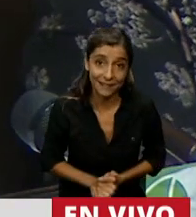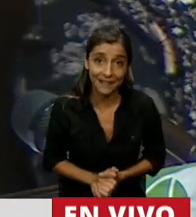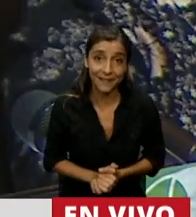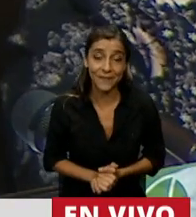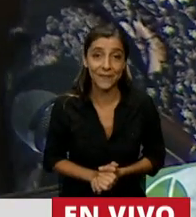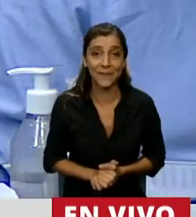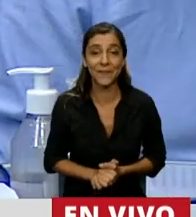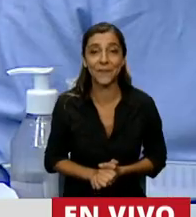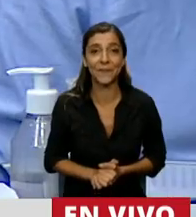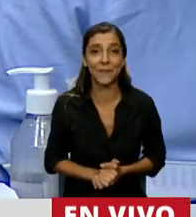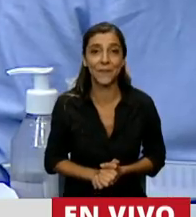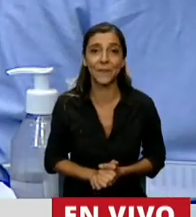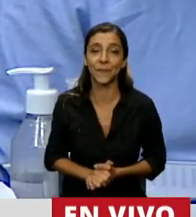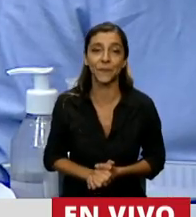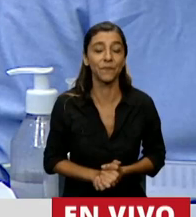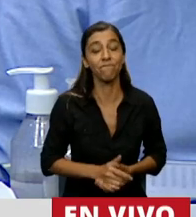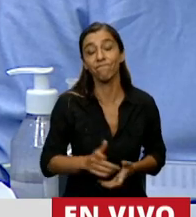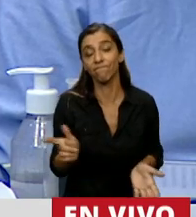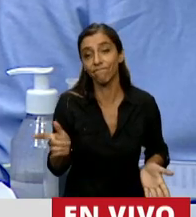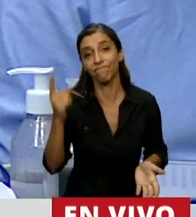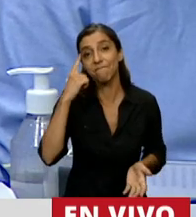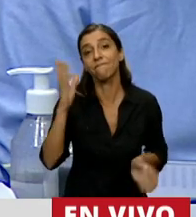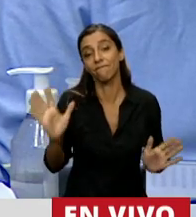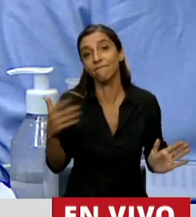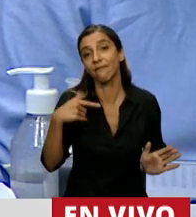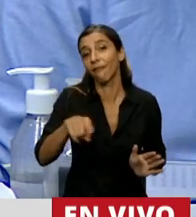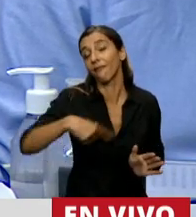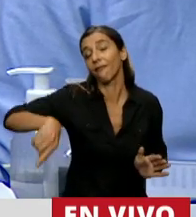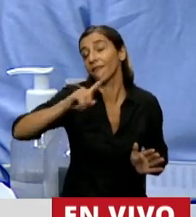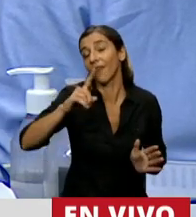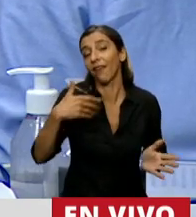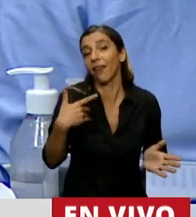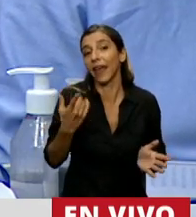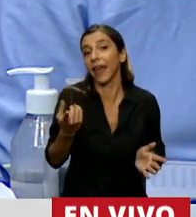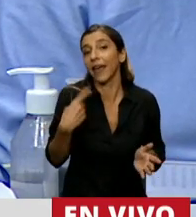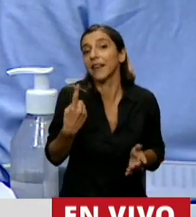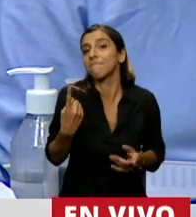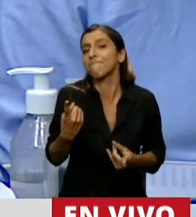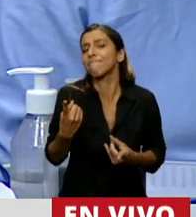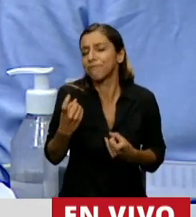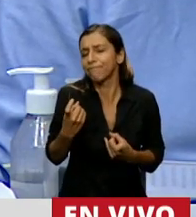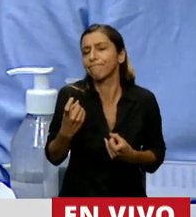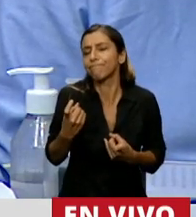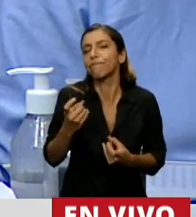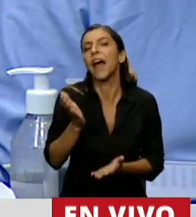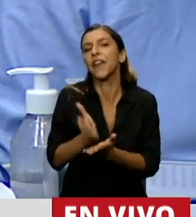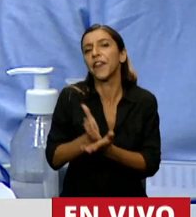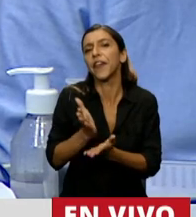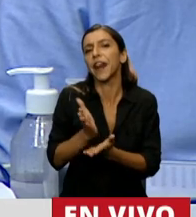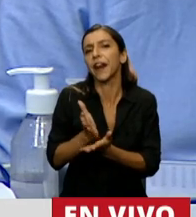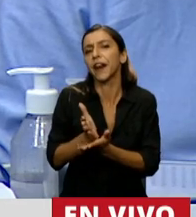Creo que esta necesidad de convertir un derecho en una realidad